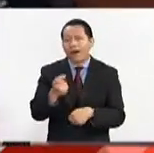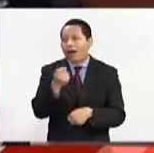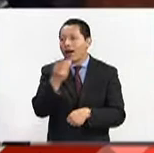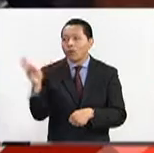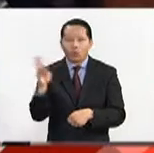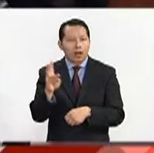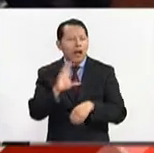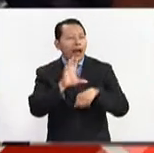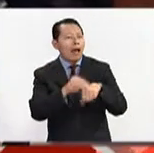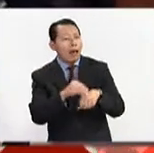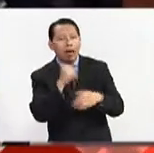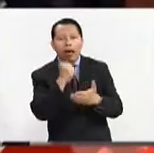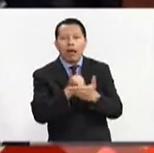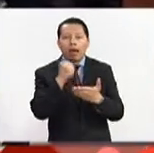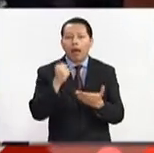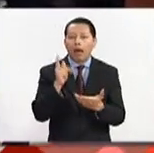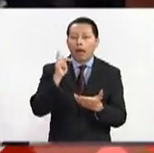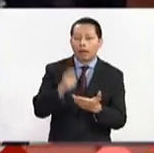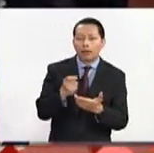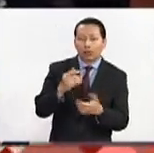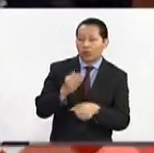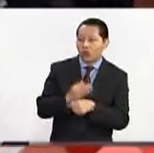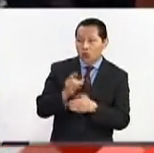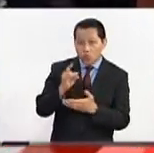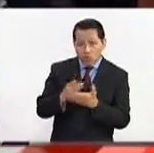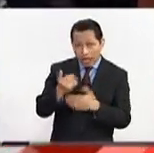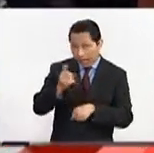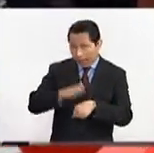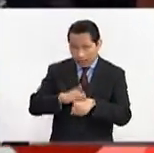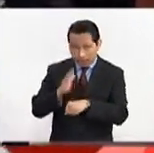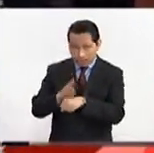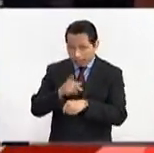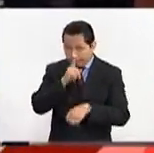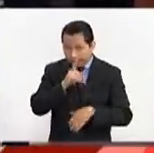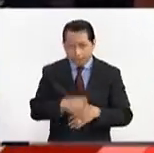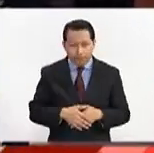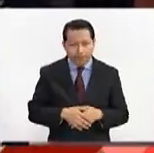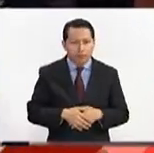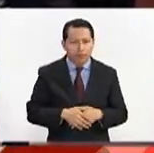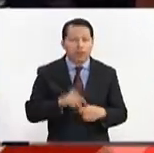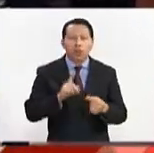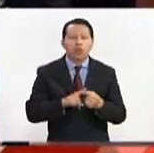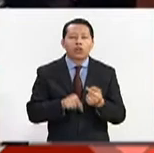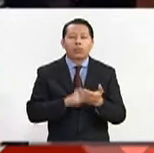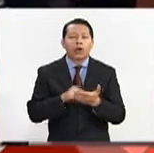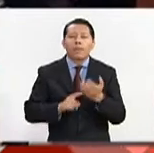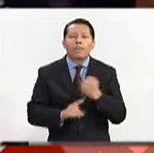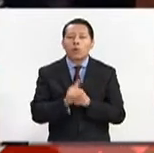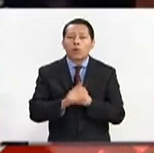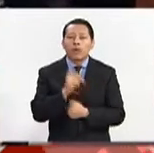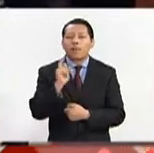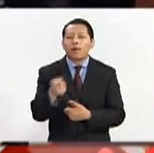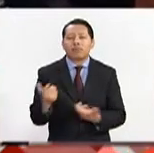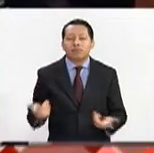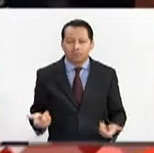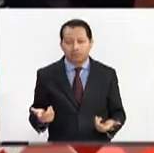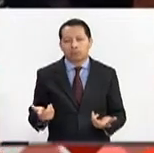una autorización y solo obtenga, como hoy, una sanción administrativa. ¿Dónde estuvo el problema en este terremoto,